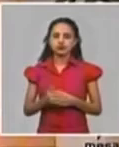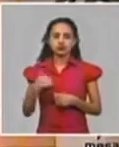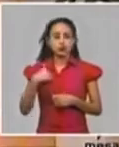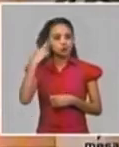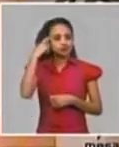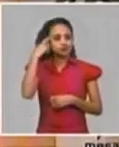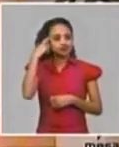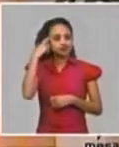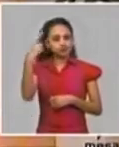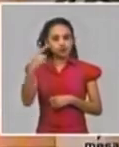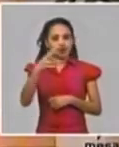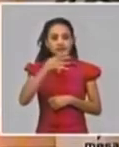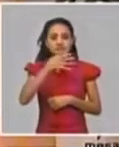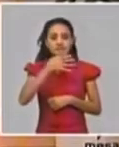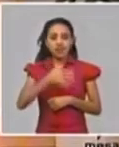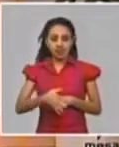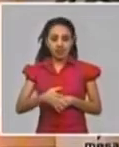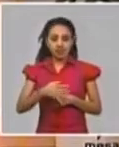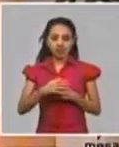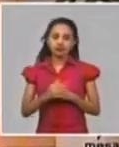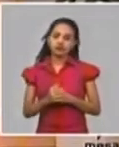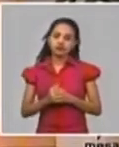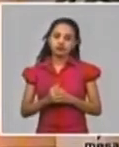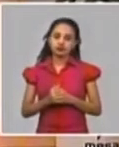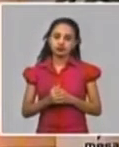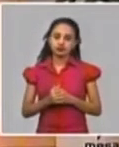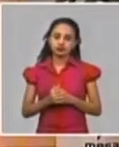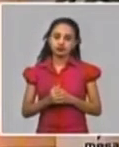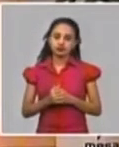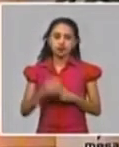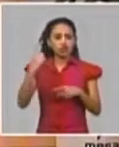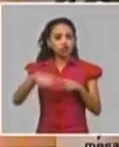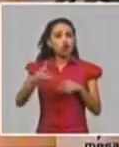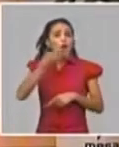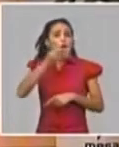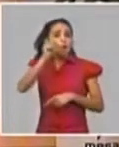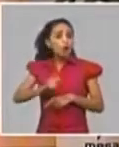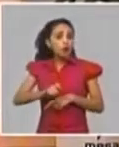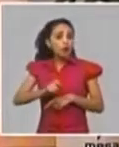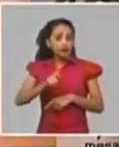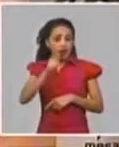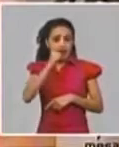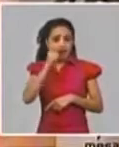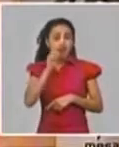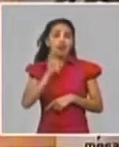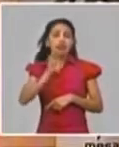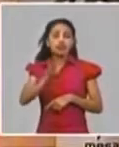Fidel y de Gabriel García Márquez. Gabriel García Márquez dijo que Fidel